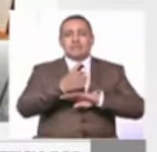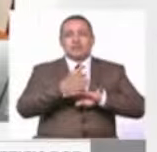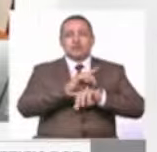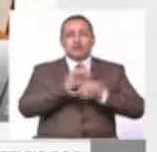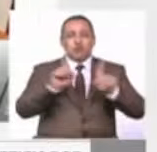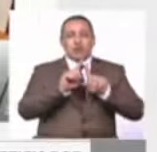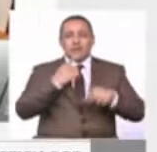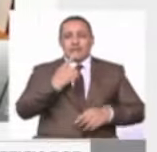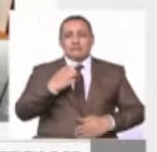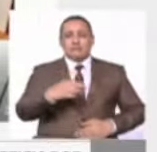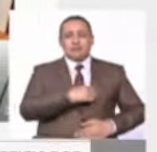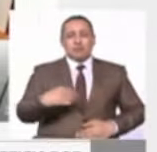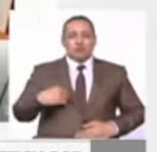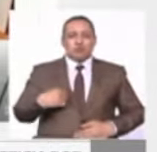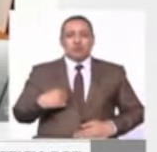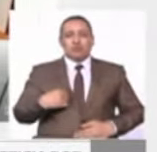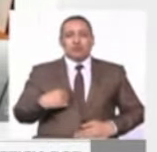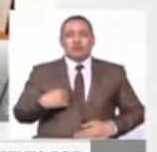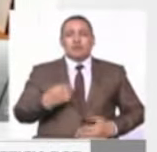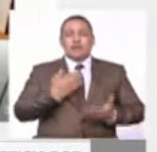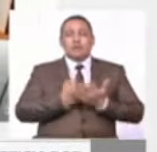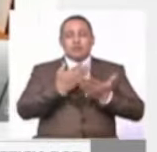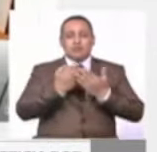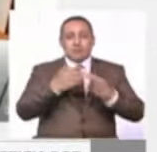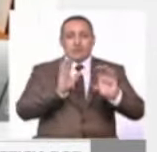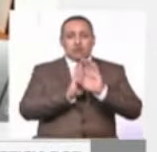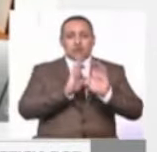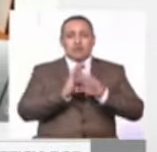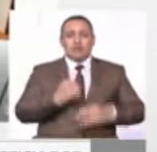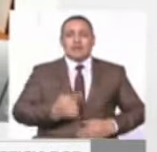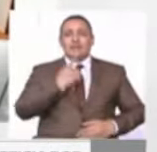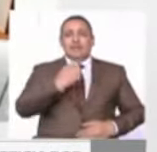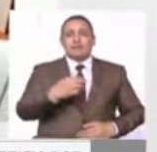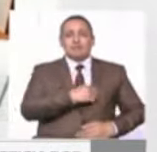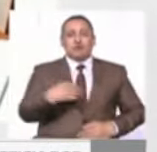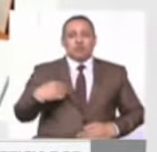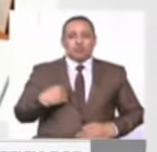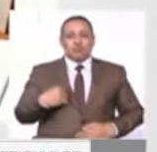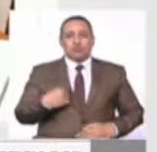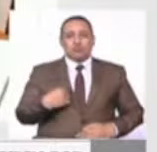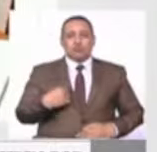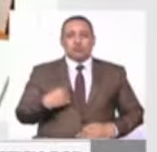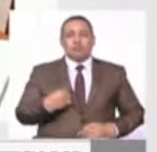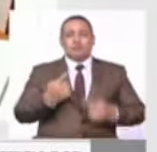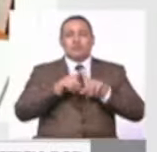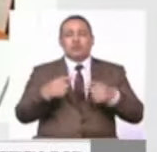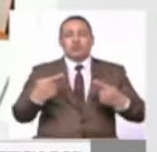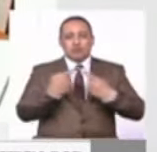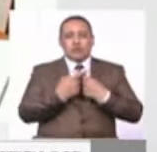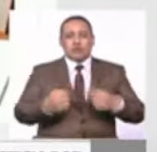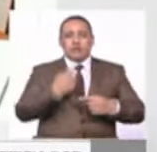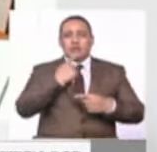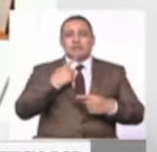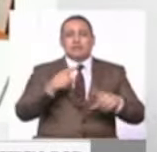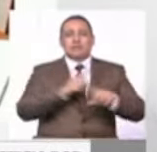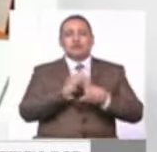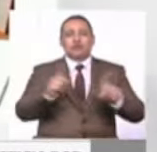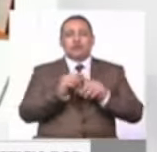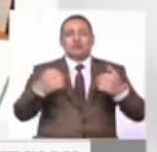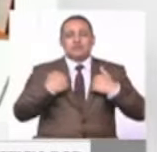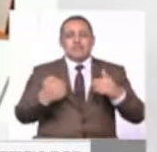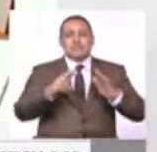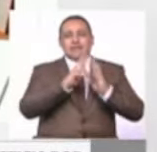ser miembro evidentemente la Constitución dice para ser miembro contrario censo el que no tiene los